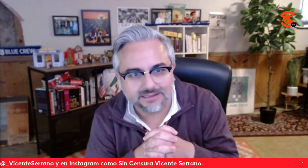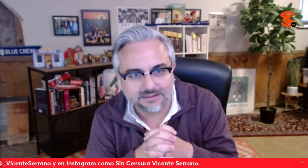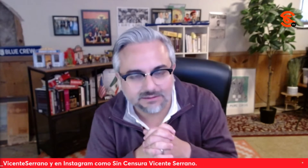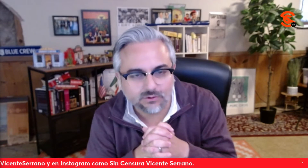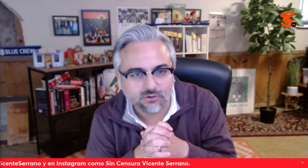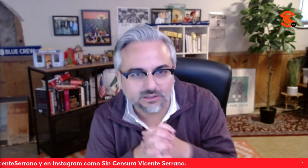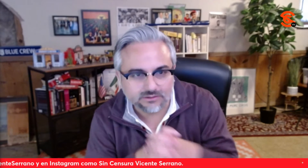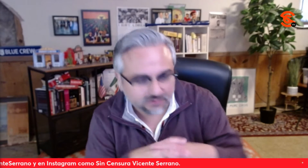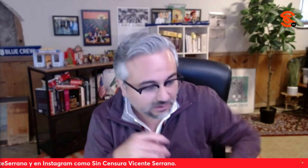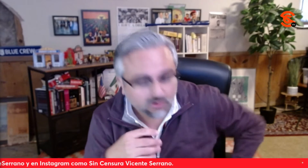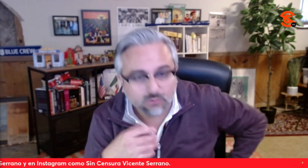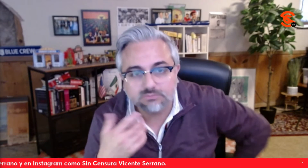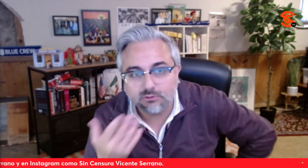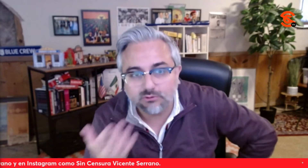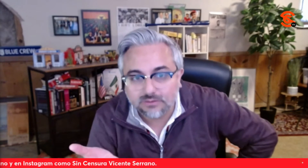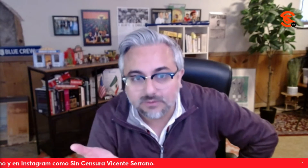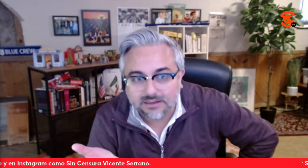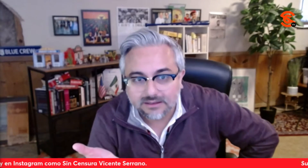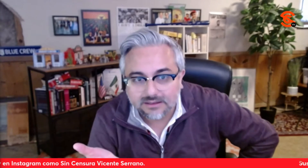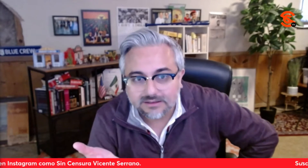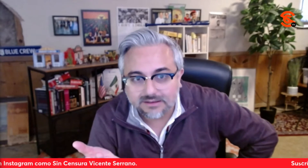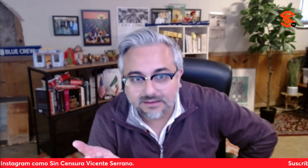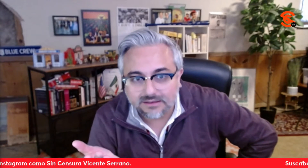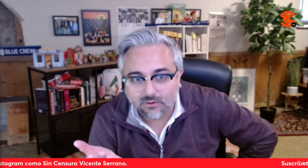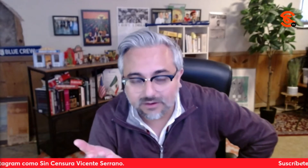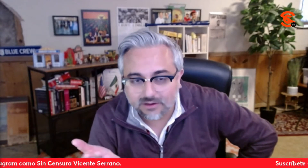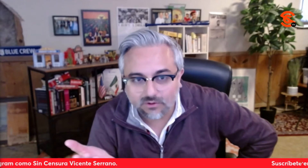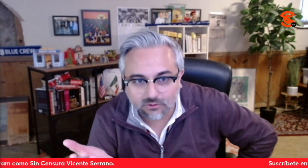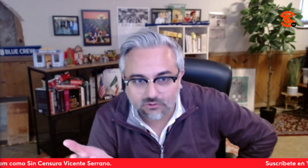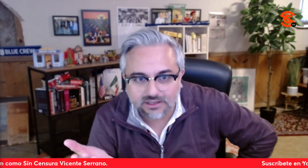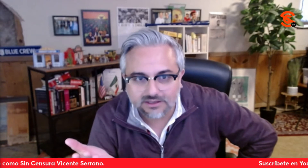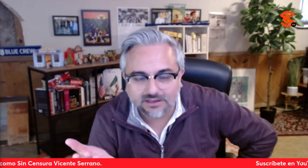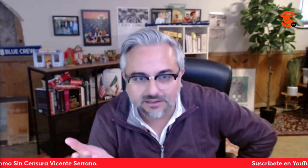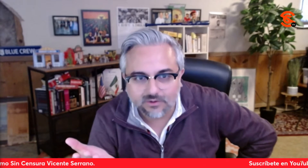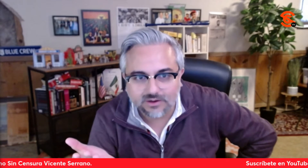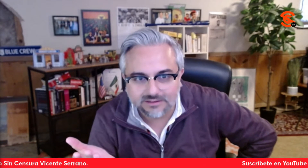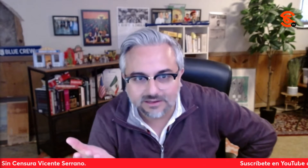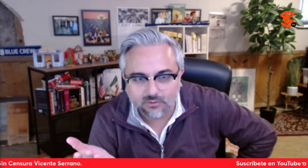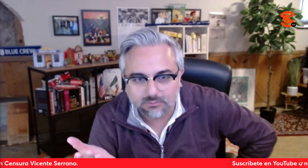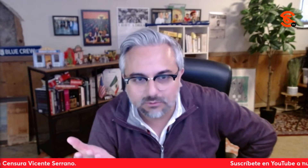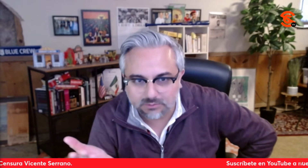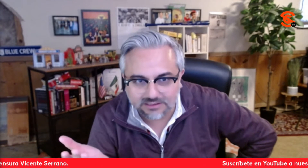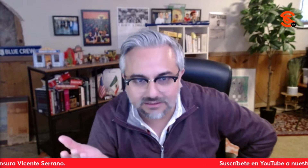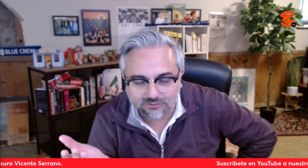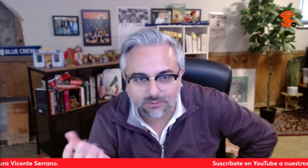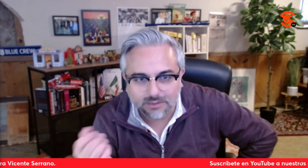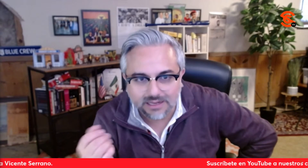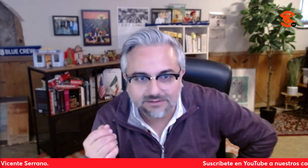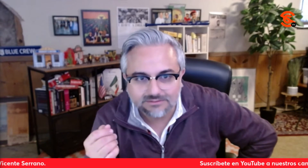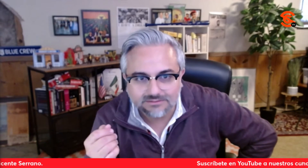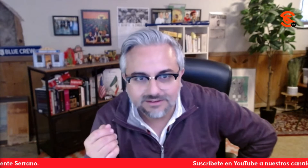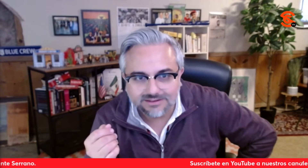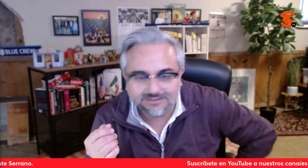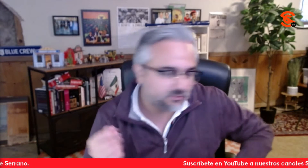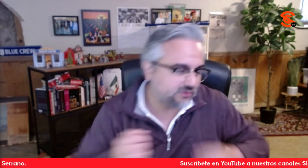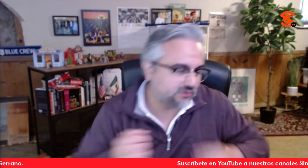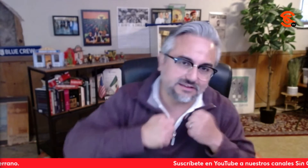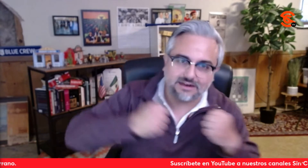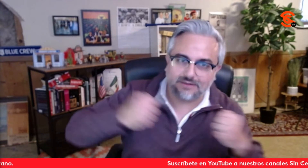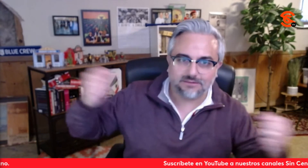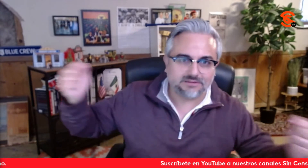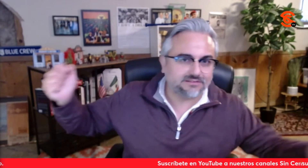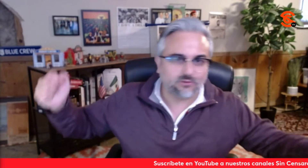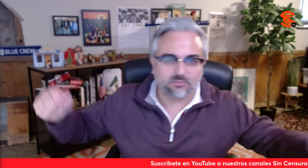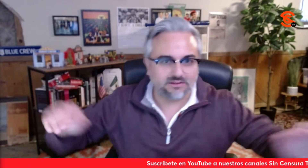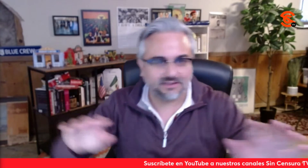a Marquititito Cortés cómo es posible que no reconozca que Genaro García Luna pues perteneció al PAN, ¿no? Y bueno,